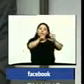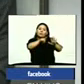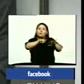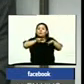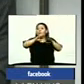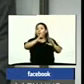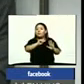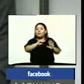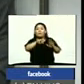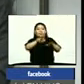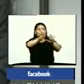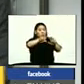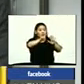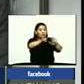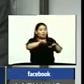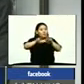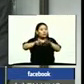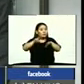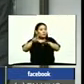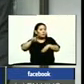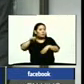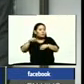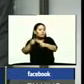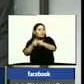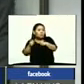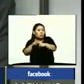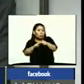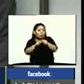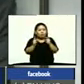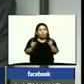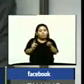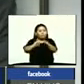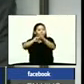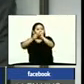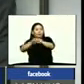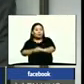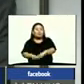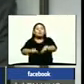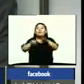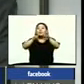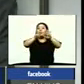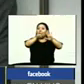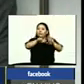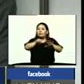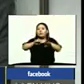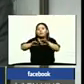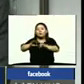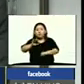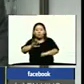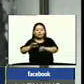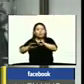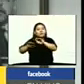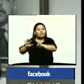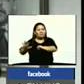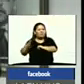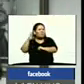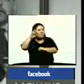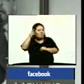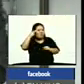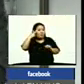y en el presupuesto 2020 pasa a 755.8 millones, es decir,